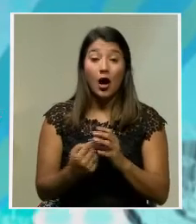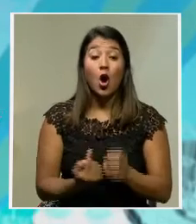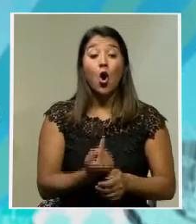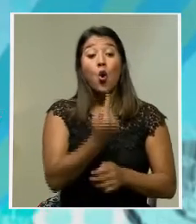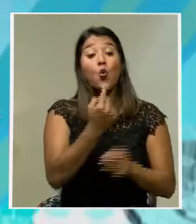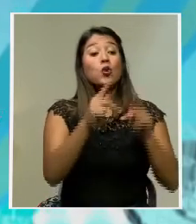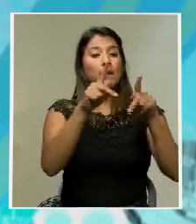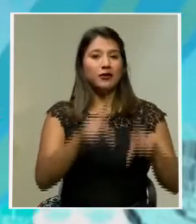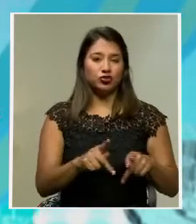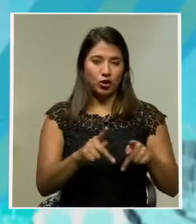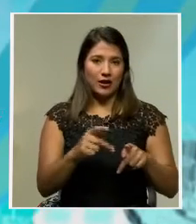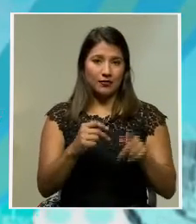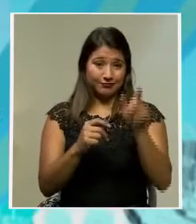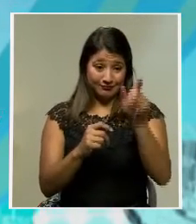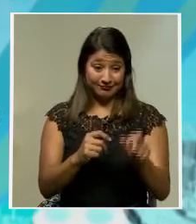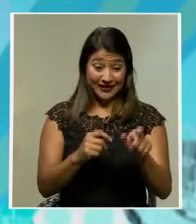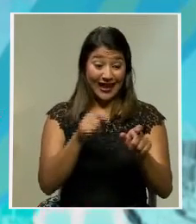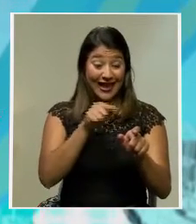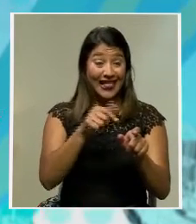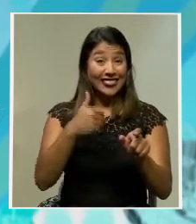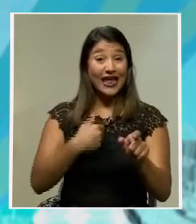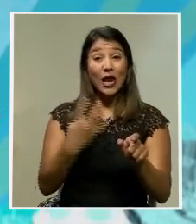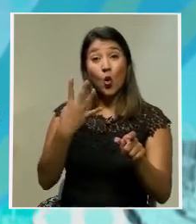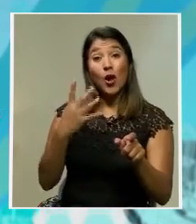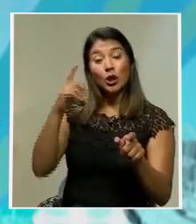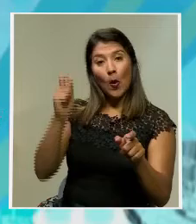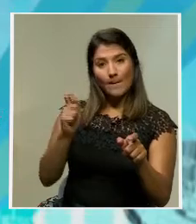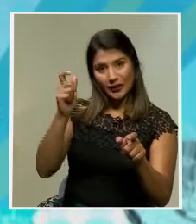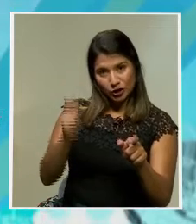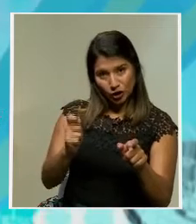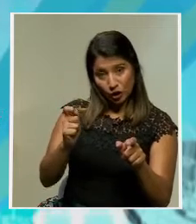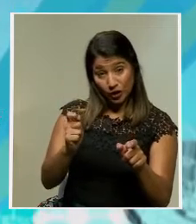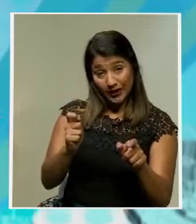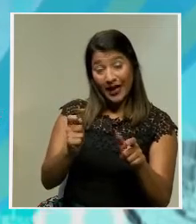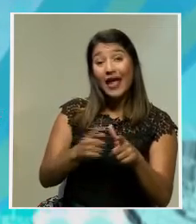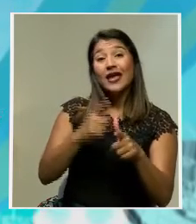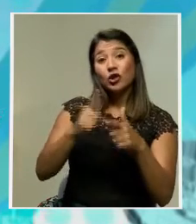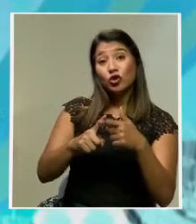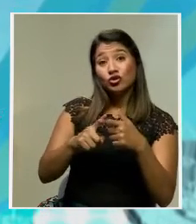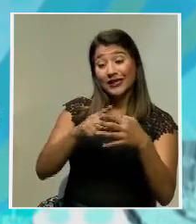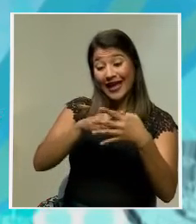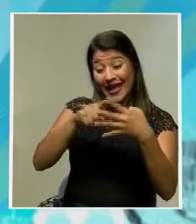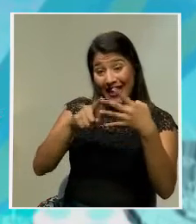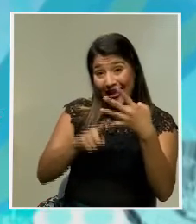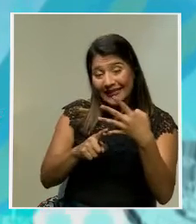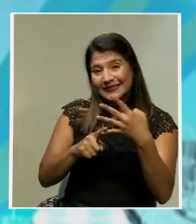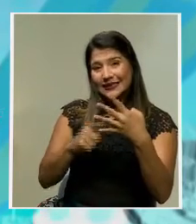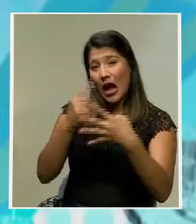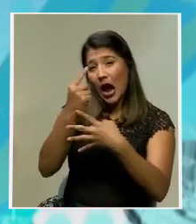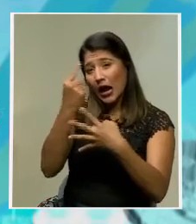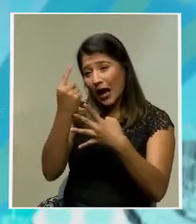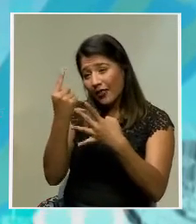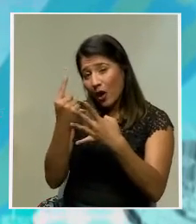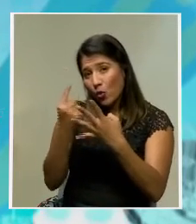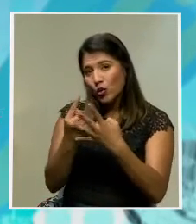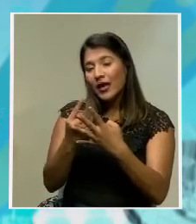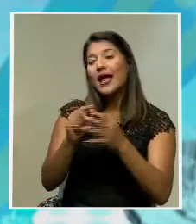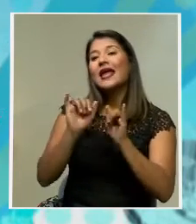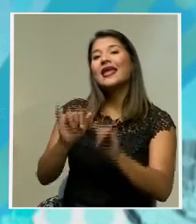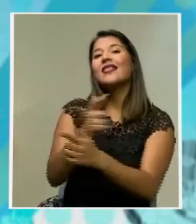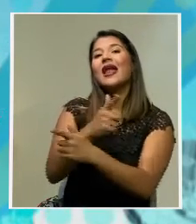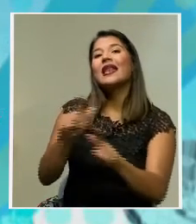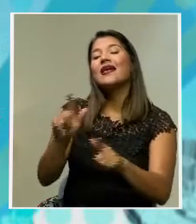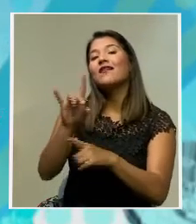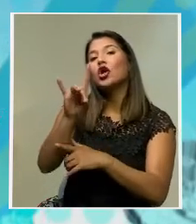tiene 4 pensiones, cada una de esas pensiones está exonerada por 842.000 colones del impuesto de